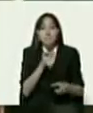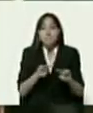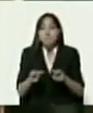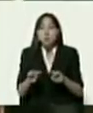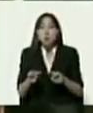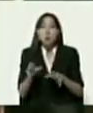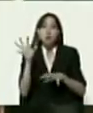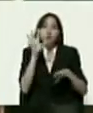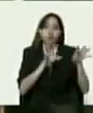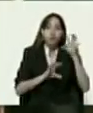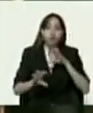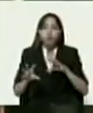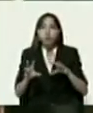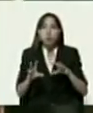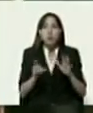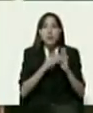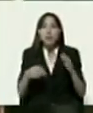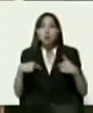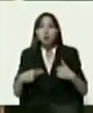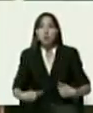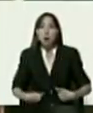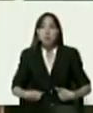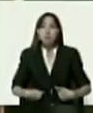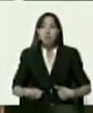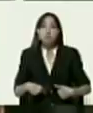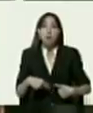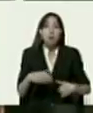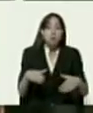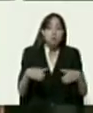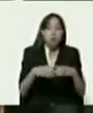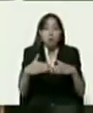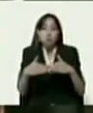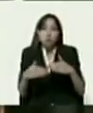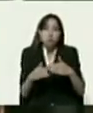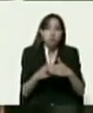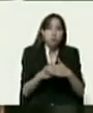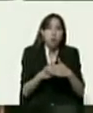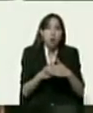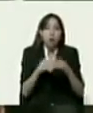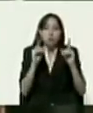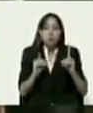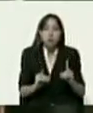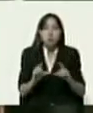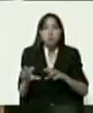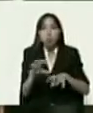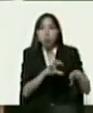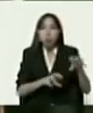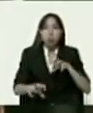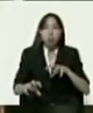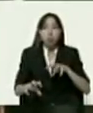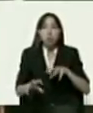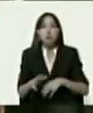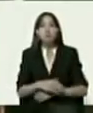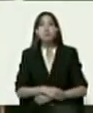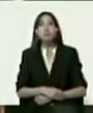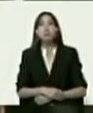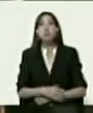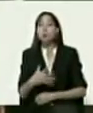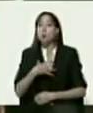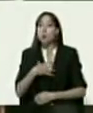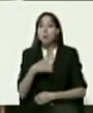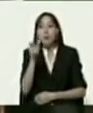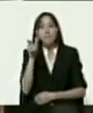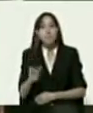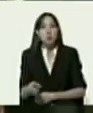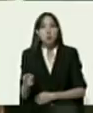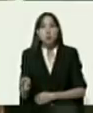del Consejo de Derechos Humanos pueden ser cómplices de la imposición de medidas coercitivas unilaterales. No debería haber un miembro formal